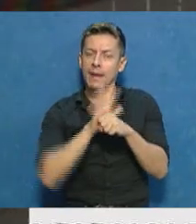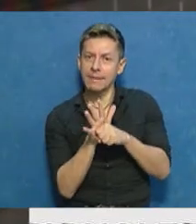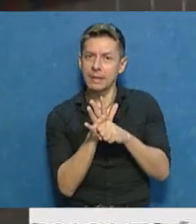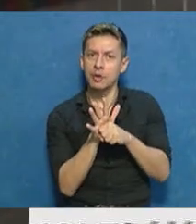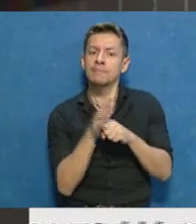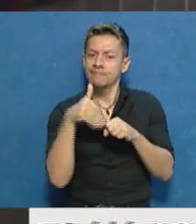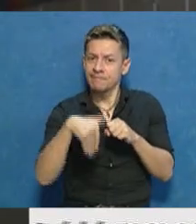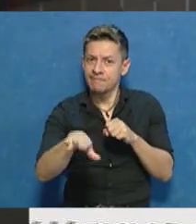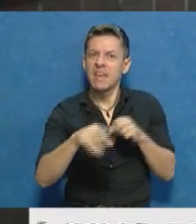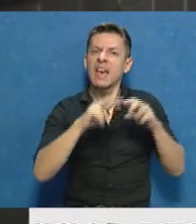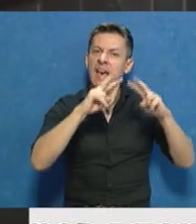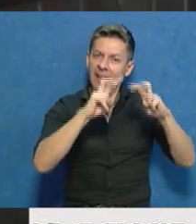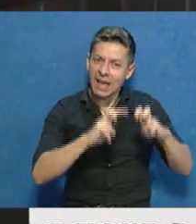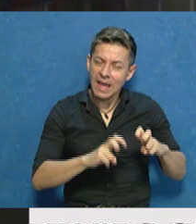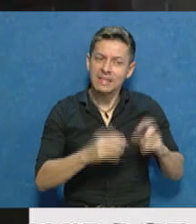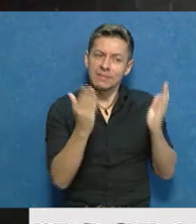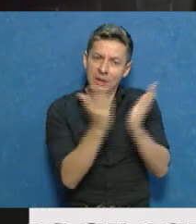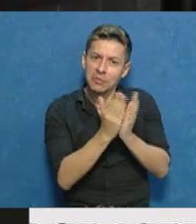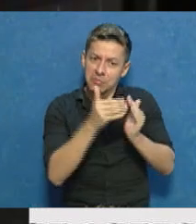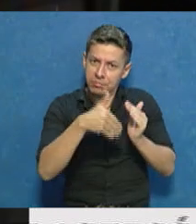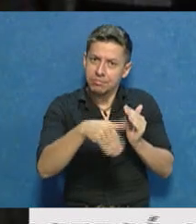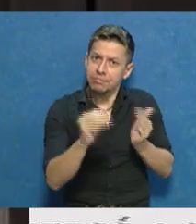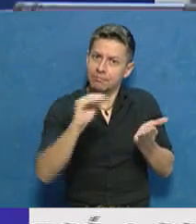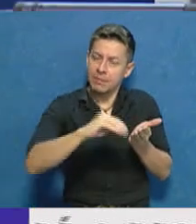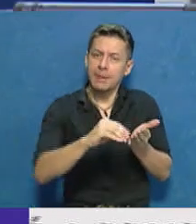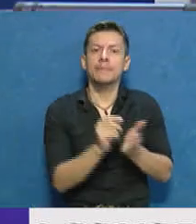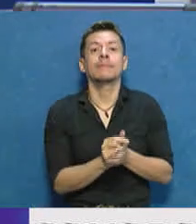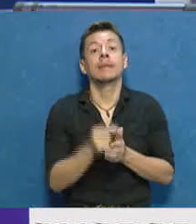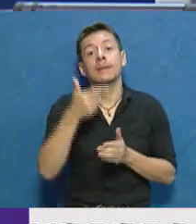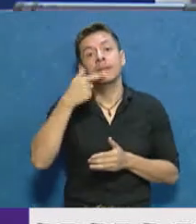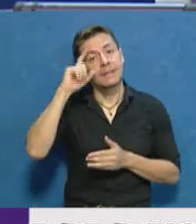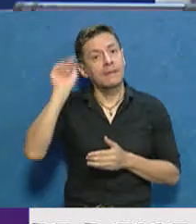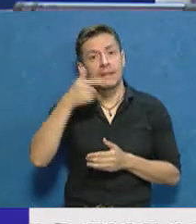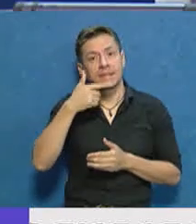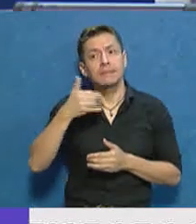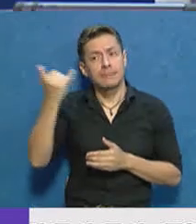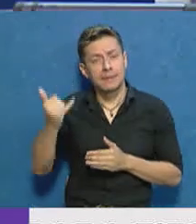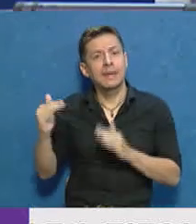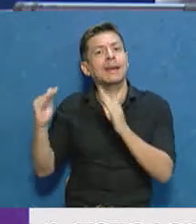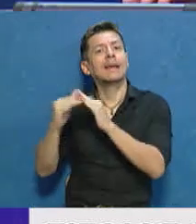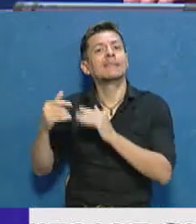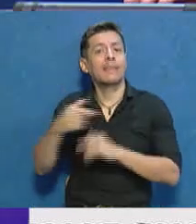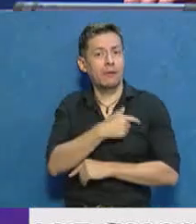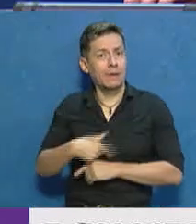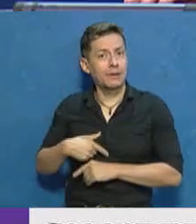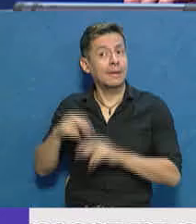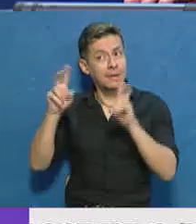serie de análisis, de estudios. Sebastián Goiburo está en Casa de Gobierno justamente para hablar del tema. Seba.